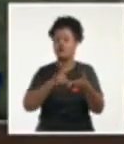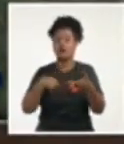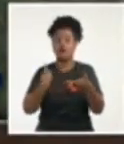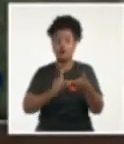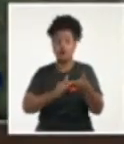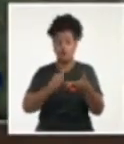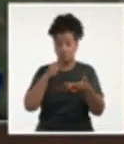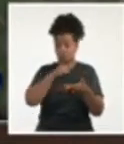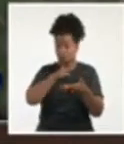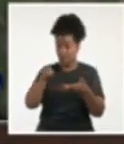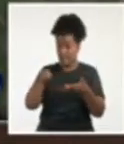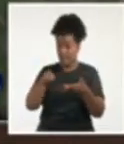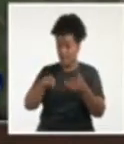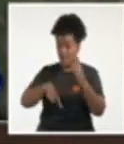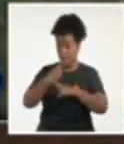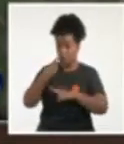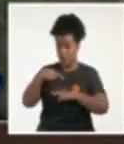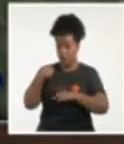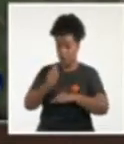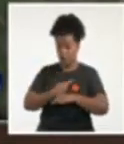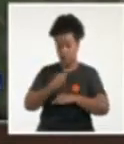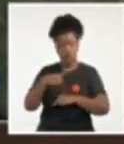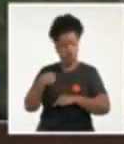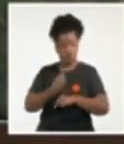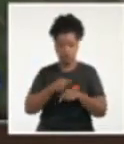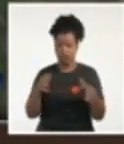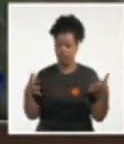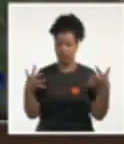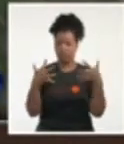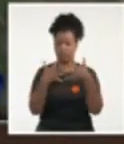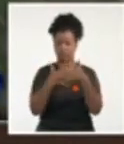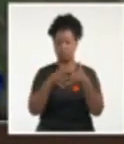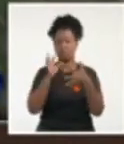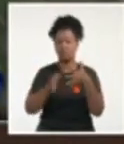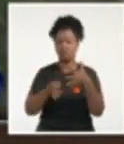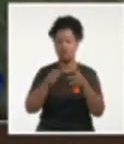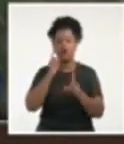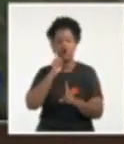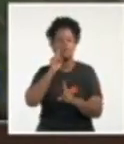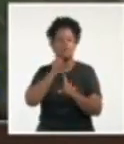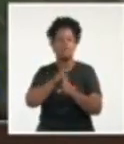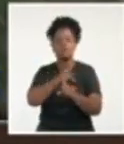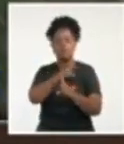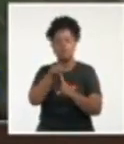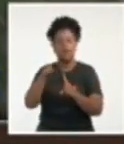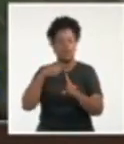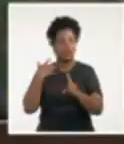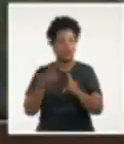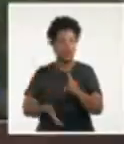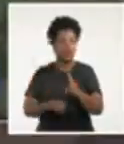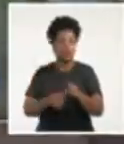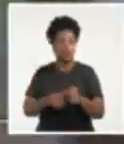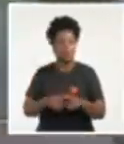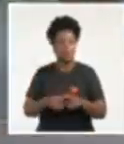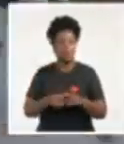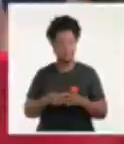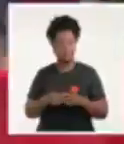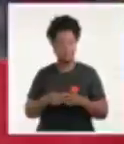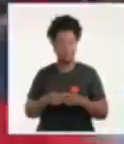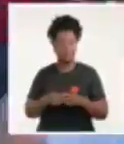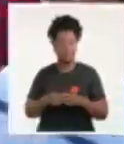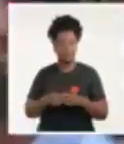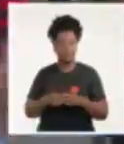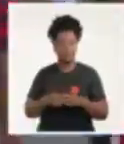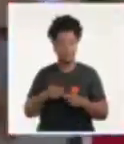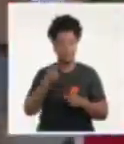claro cuáles son las verdaderas intenciones, de dónde vienen esas intenciones, y entonces